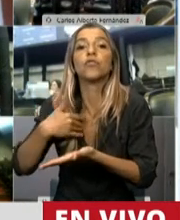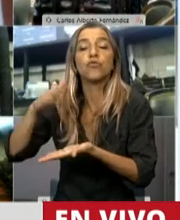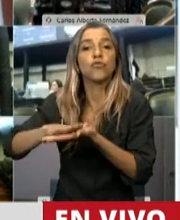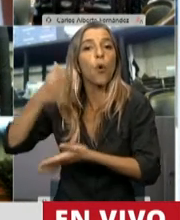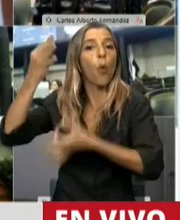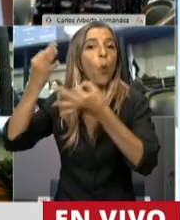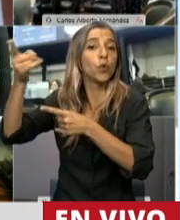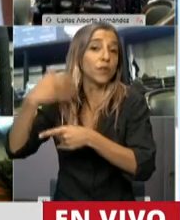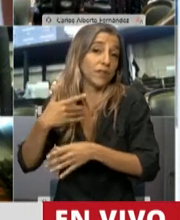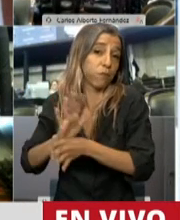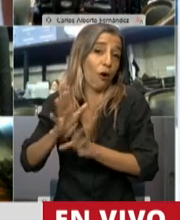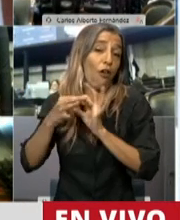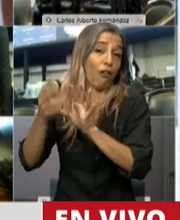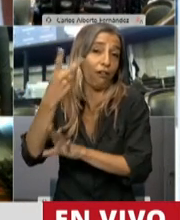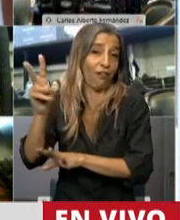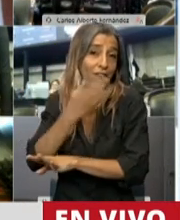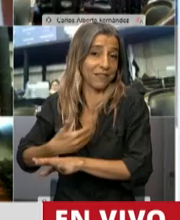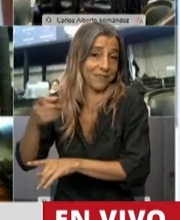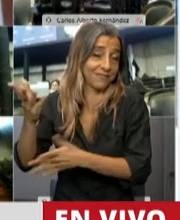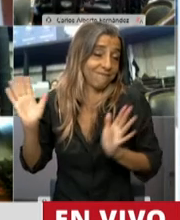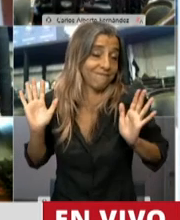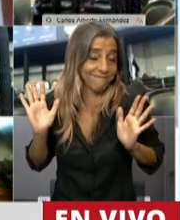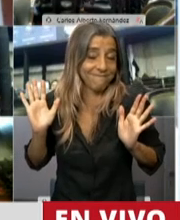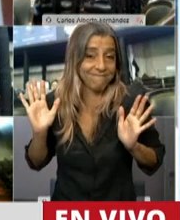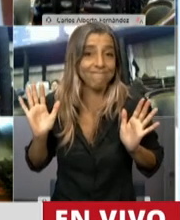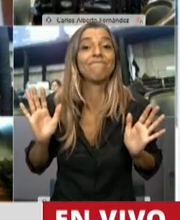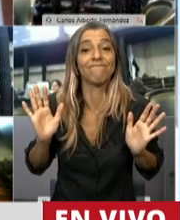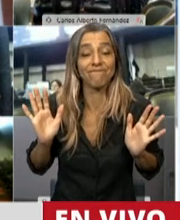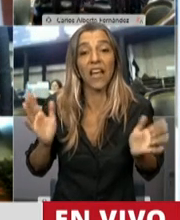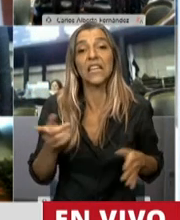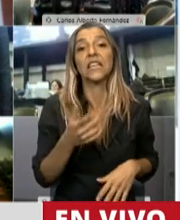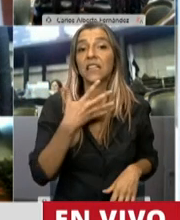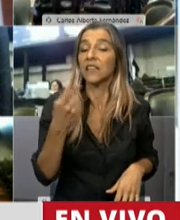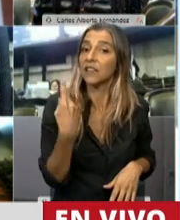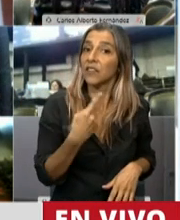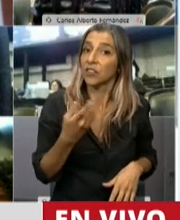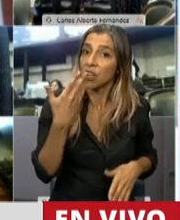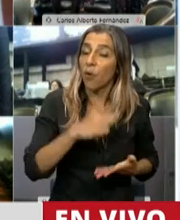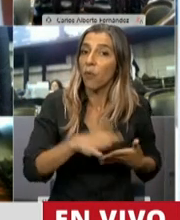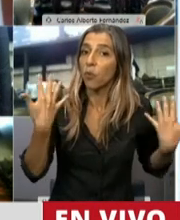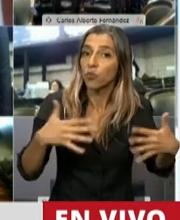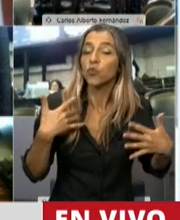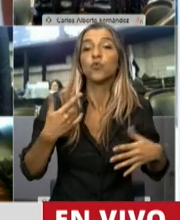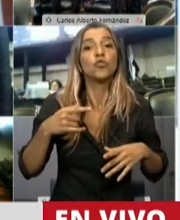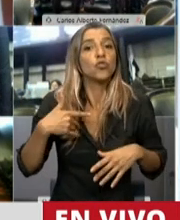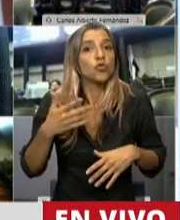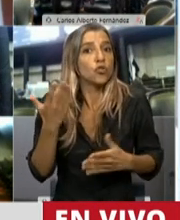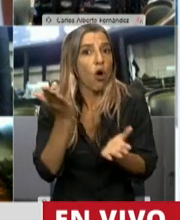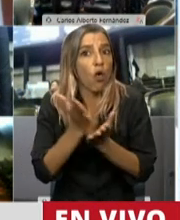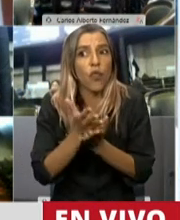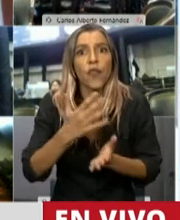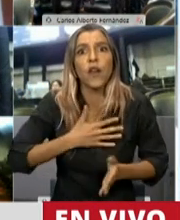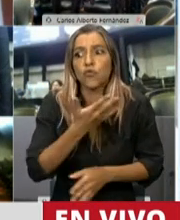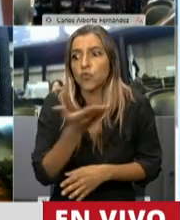de los derechos humanos, que han hecho una cuestión retórica, que han hecho